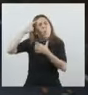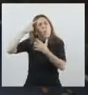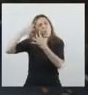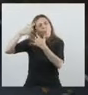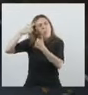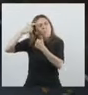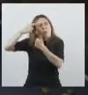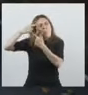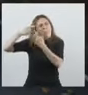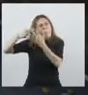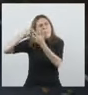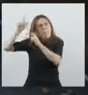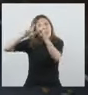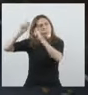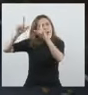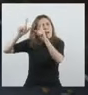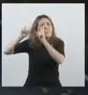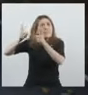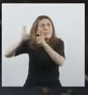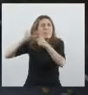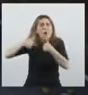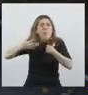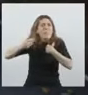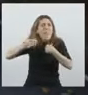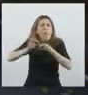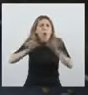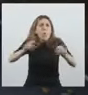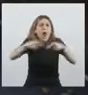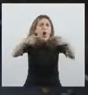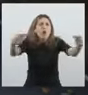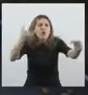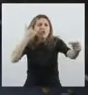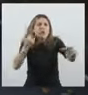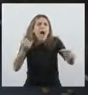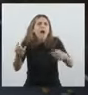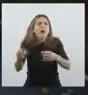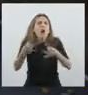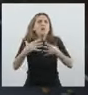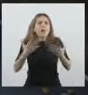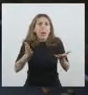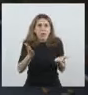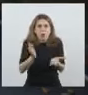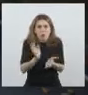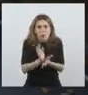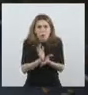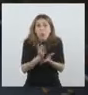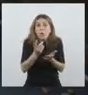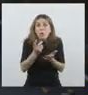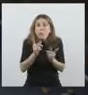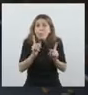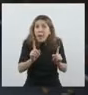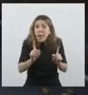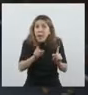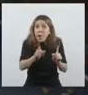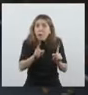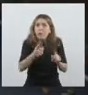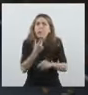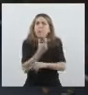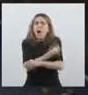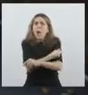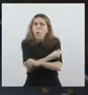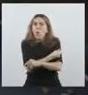mismos temores que seguramente atraparon a quienes también padecieron el contagio. Sin embargo, la vacuna